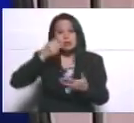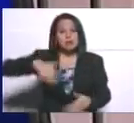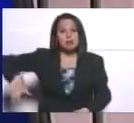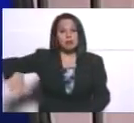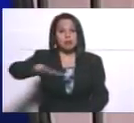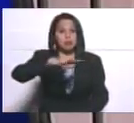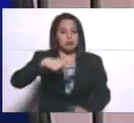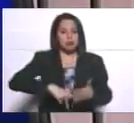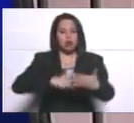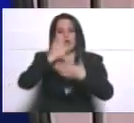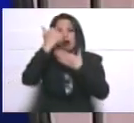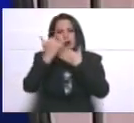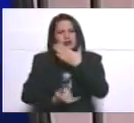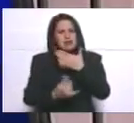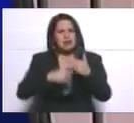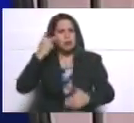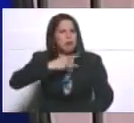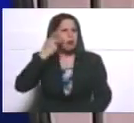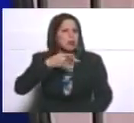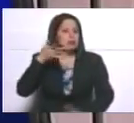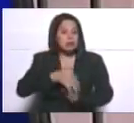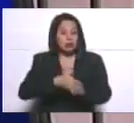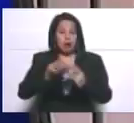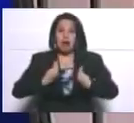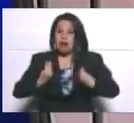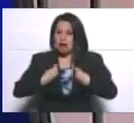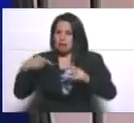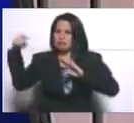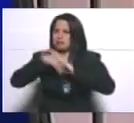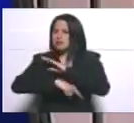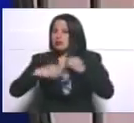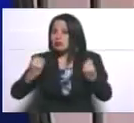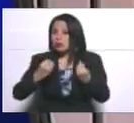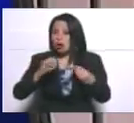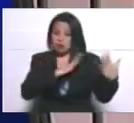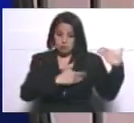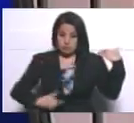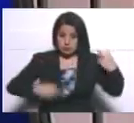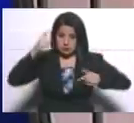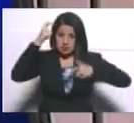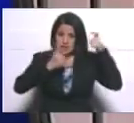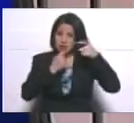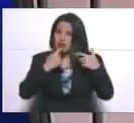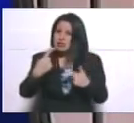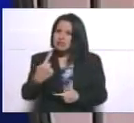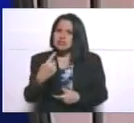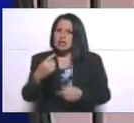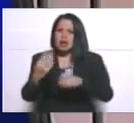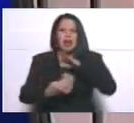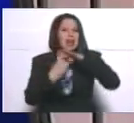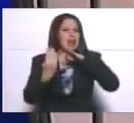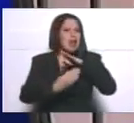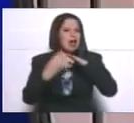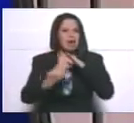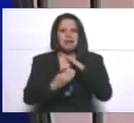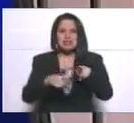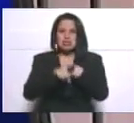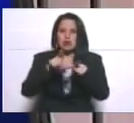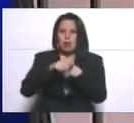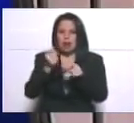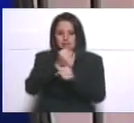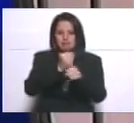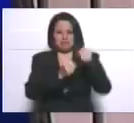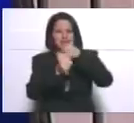como proyecto político, como proyecto de vida. Y allí el presidente Chávez sobre la base, columna vertebral de ese